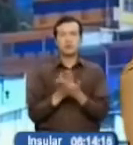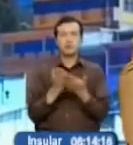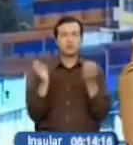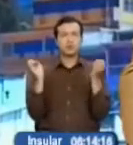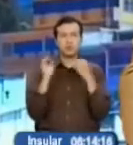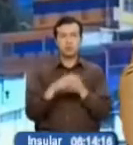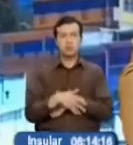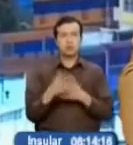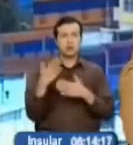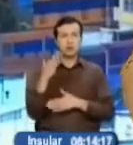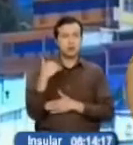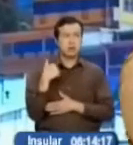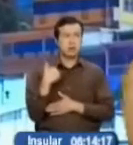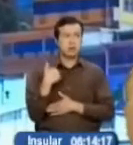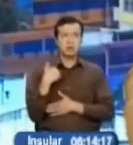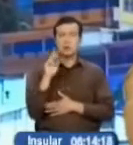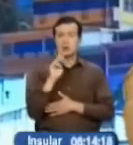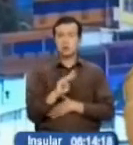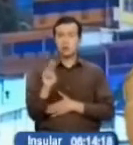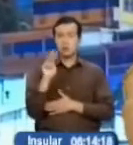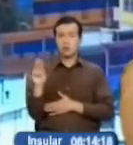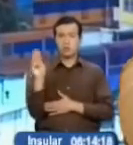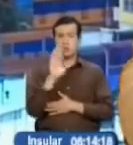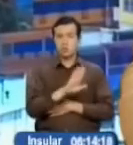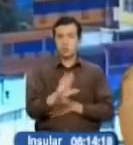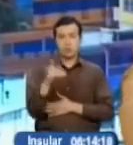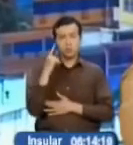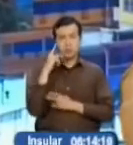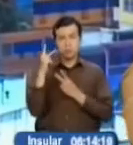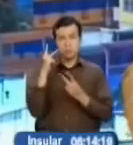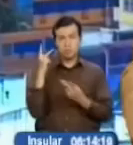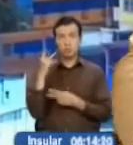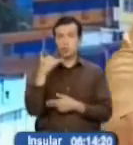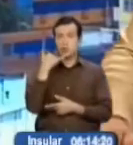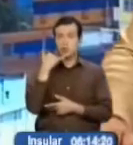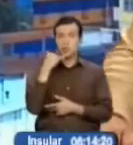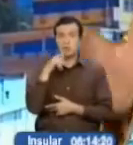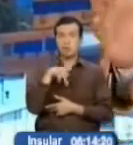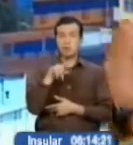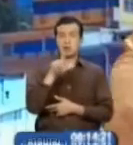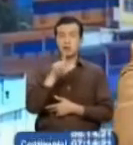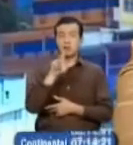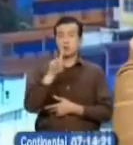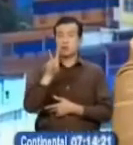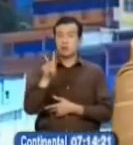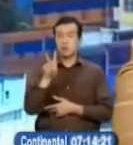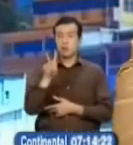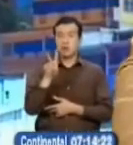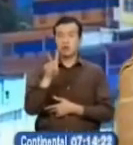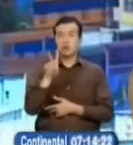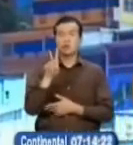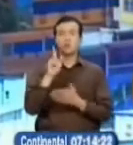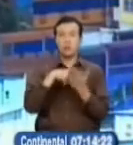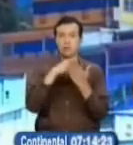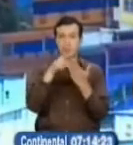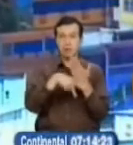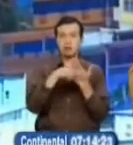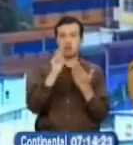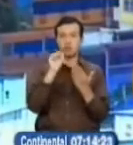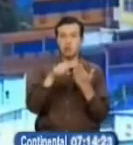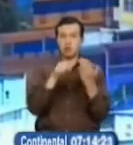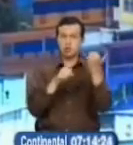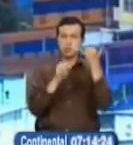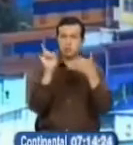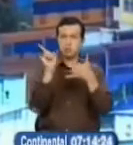una página web que la pueden bajar en su aplicación de teléfono, PLB, la encuentran en Google Play y en App Store,